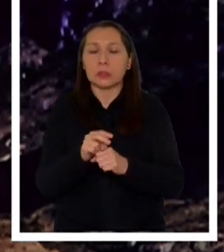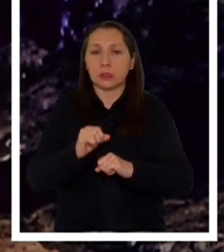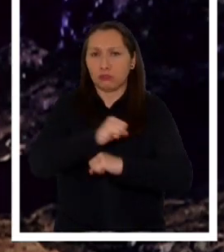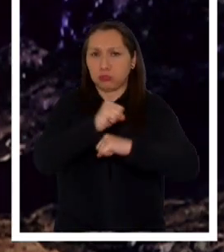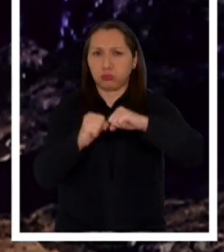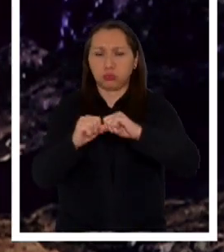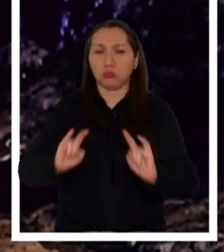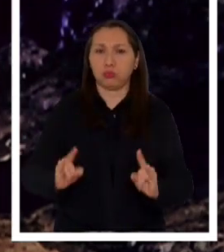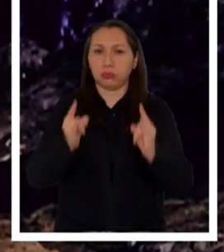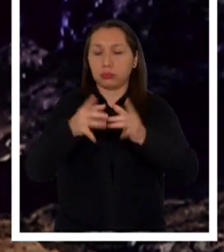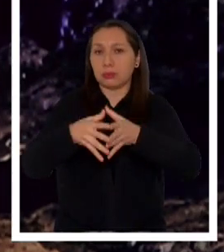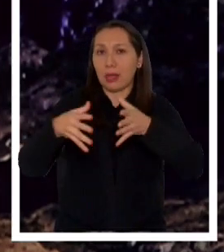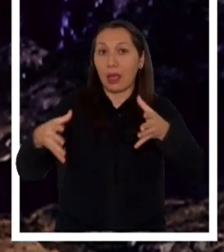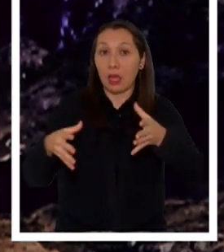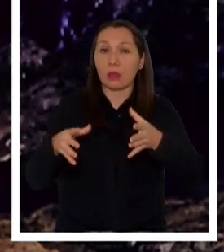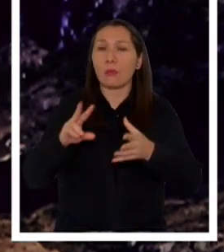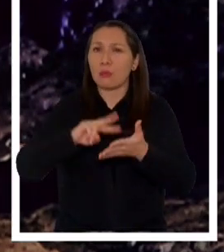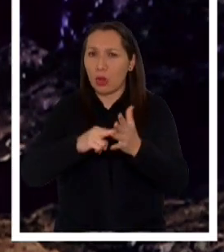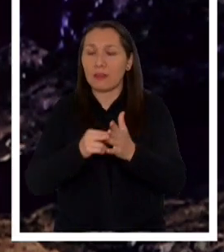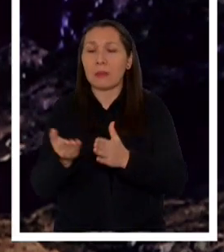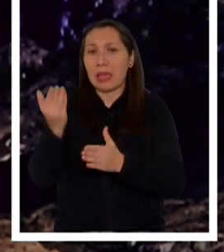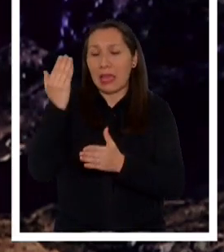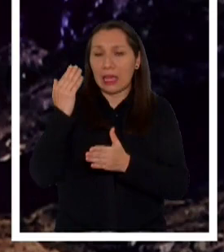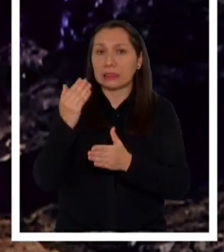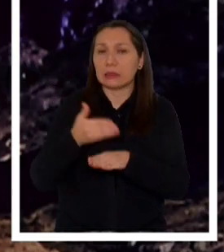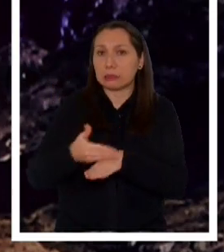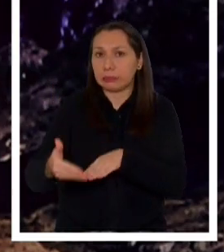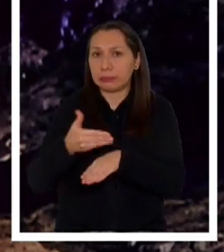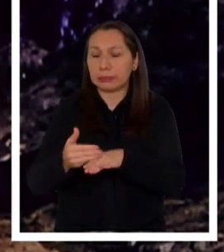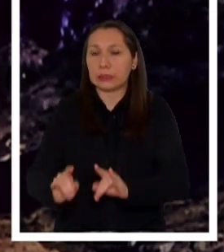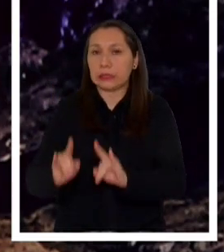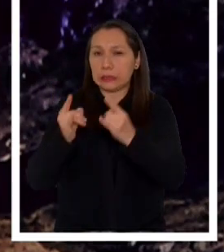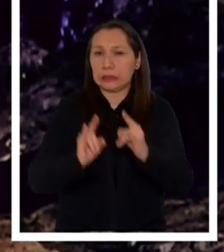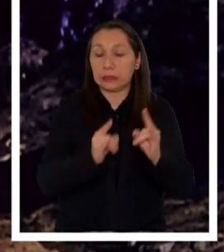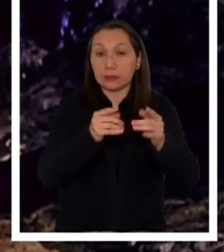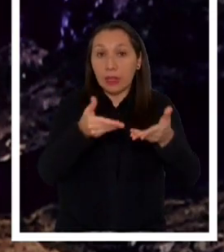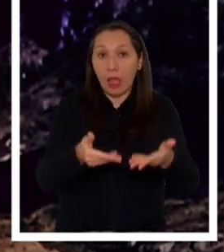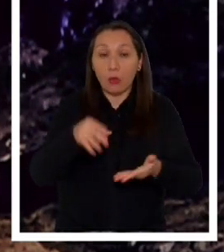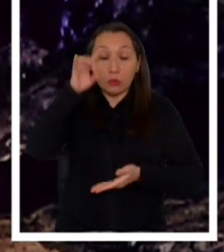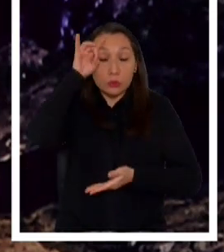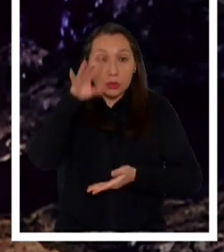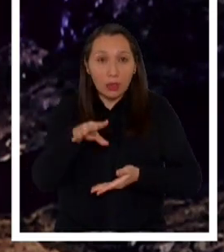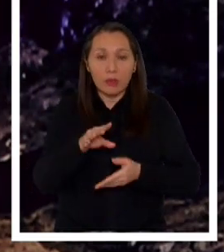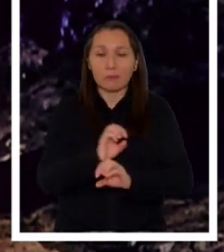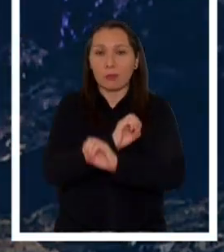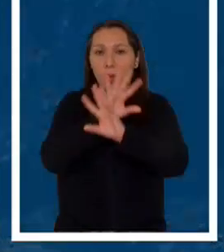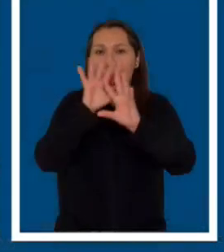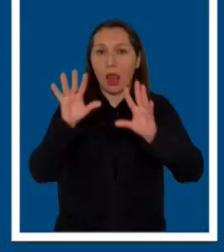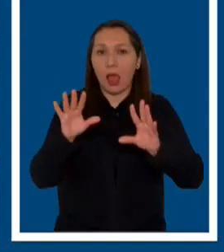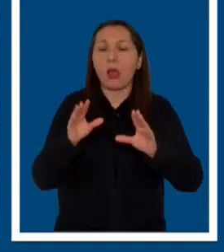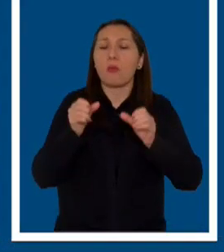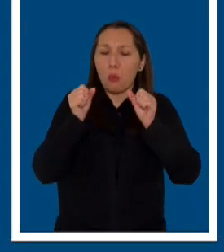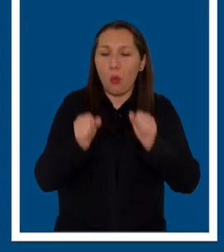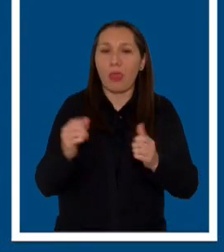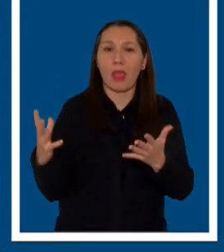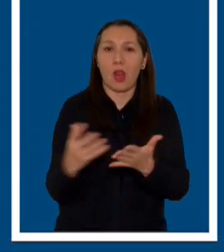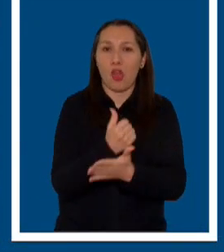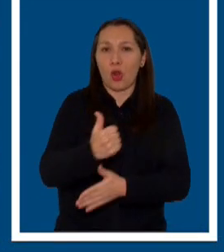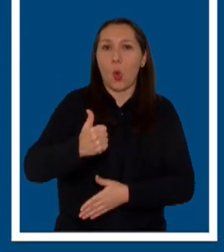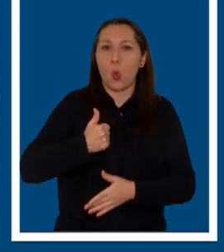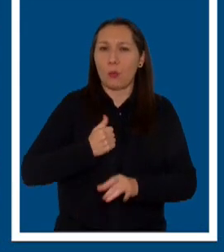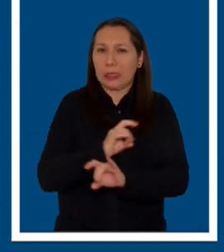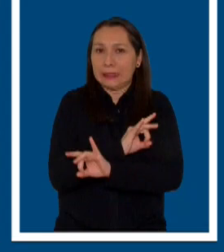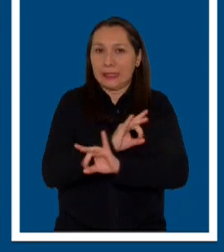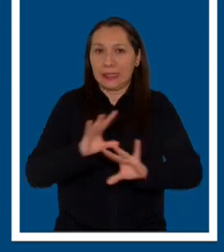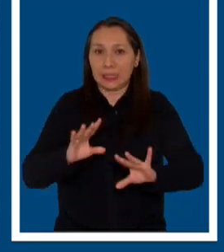mayor infraestructura tenían varios nuevos críticos estaban bastante atrasados hoy sabemos Y tenemos la claridad de que vamos a llegar con la infraestructura